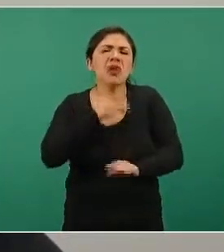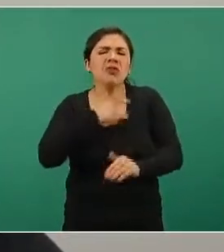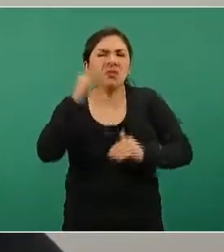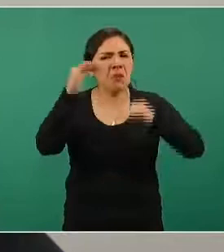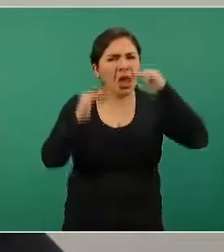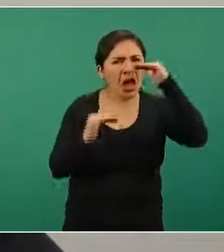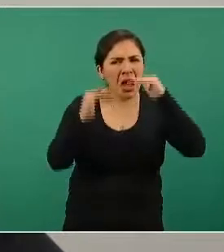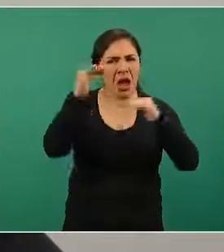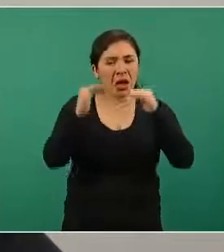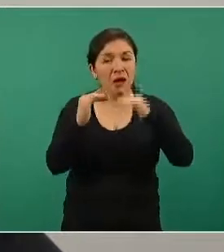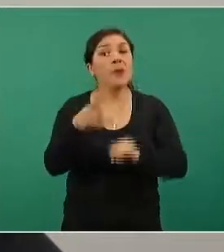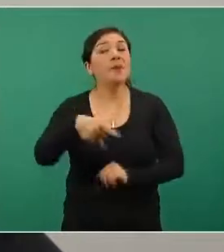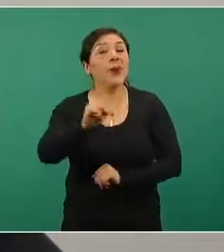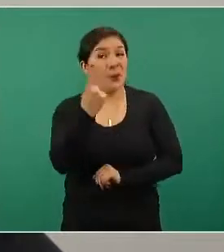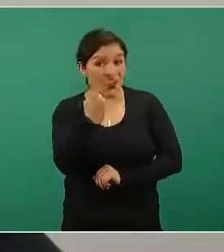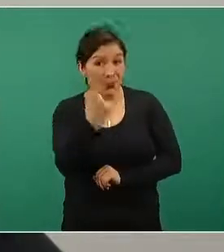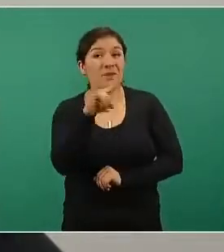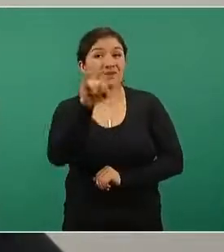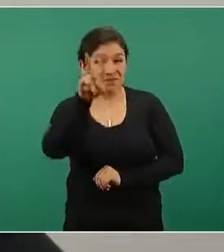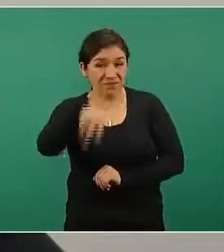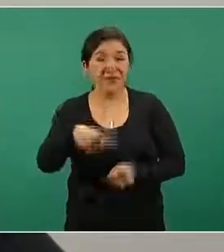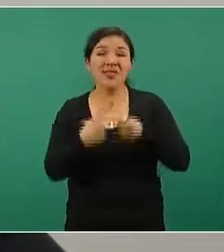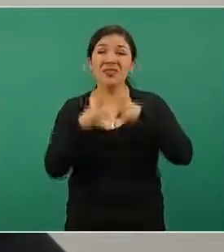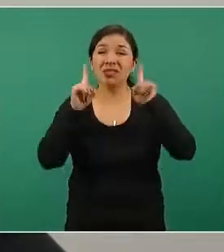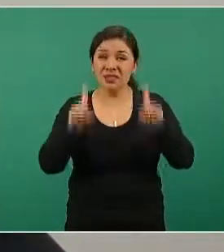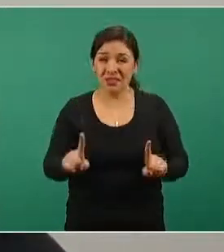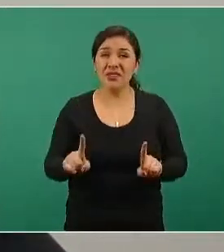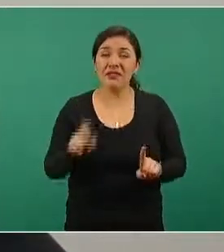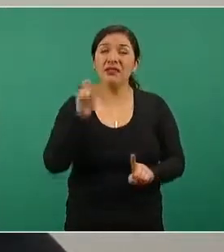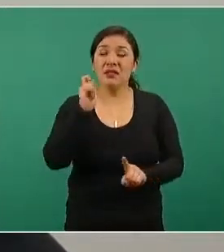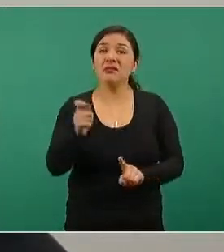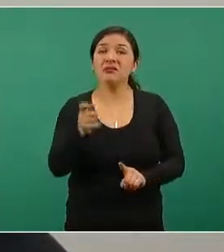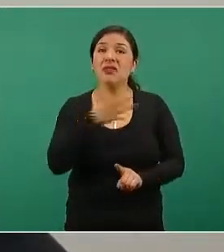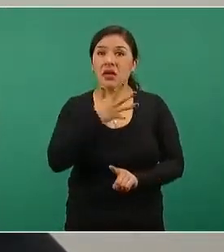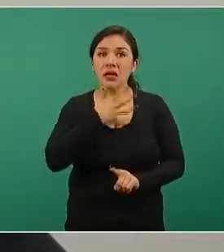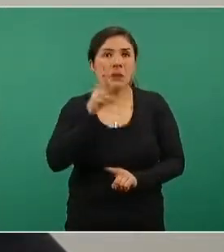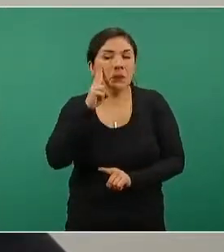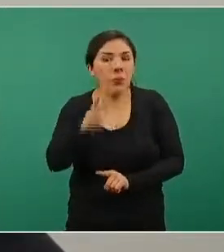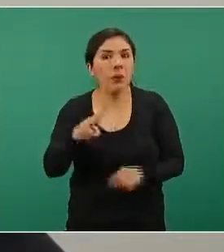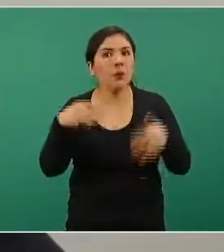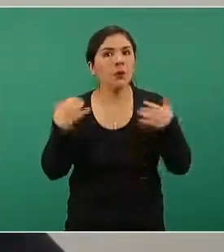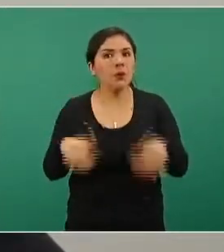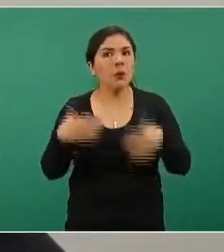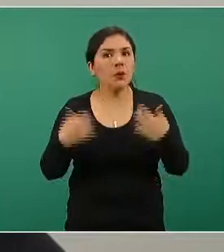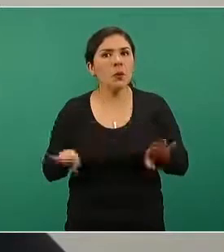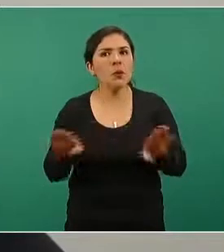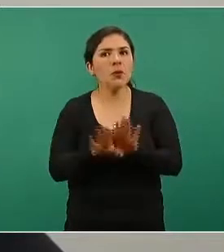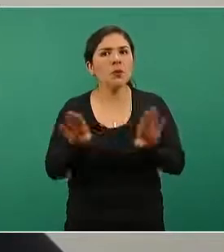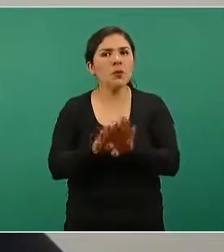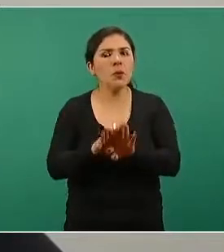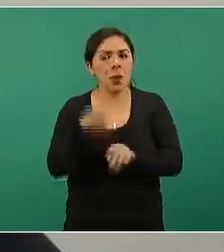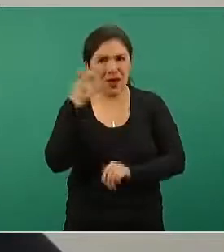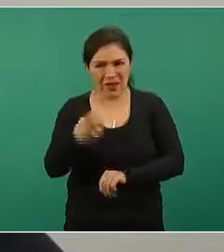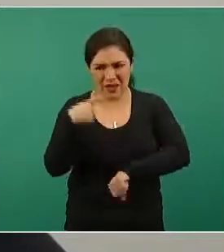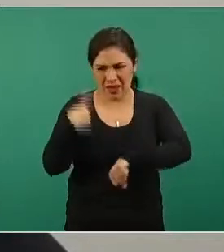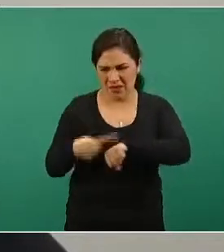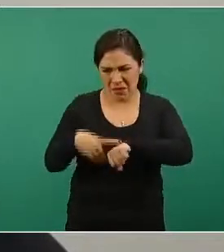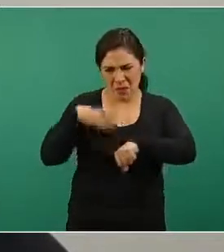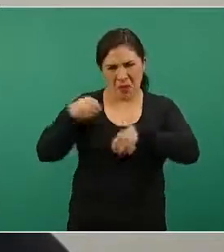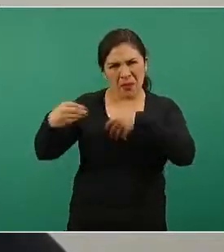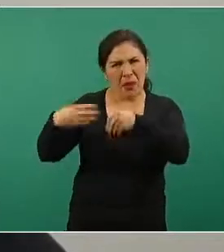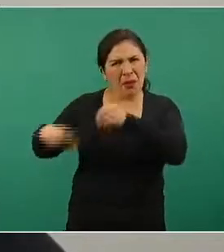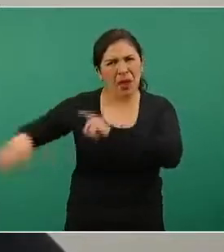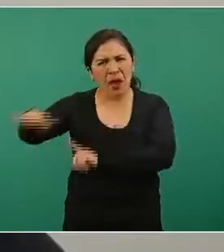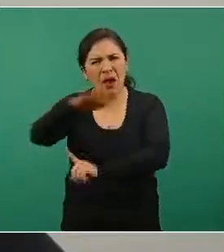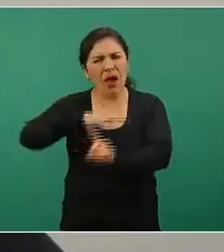sí hemos visto una diferencia importante, que inclusive ha llegado a ser o llegó a ser en algún punto de la epidemia hasta de un